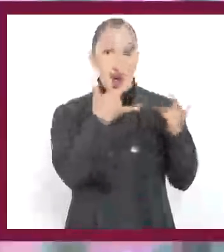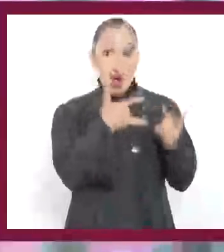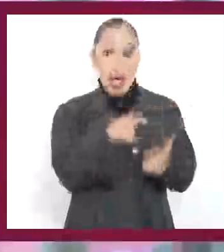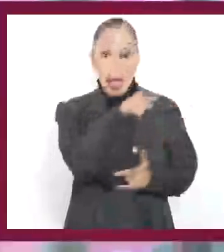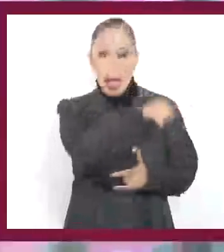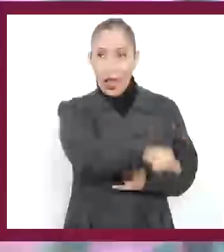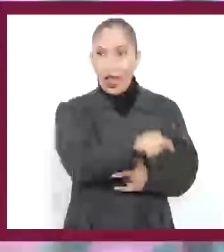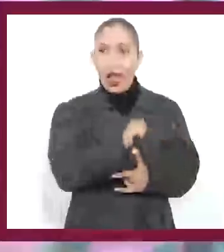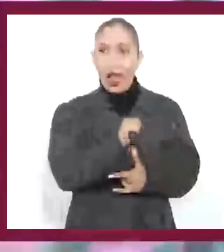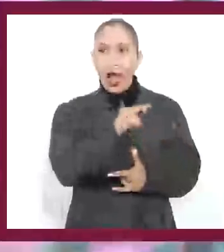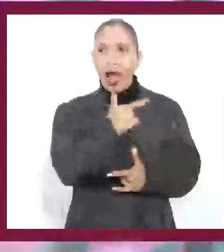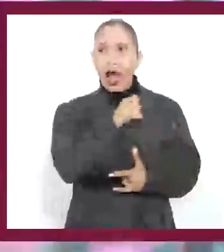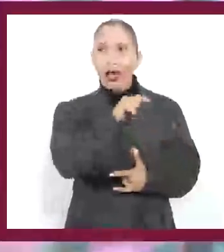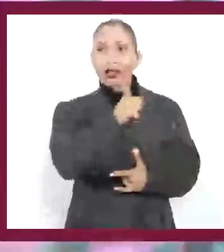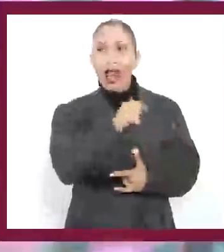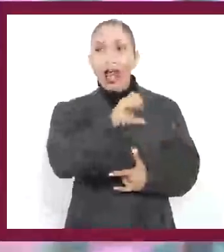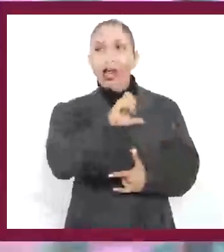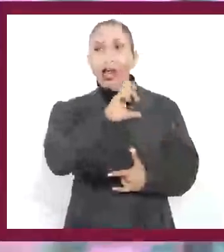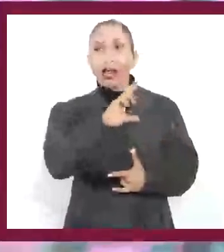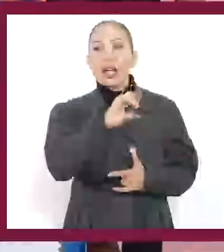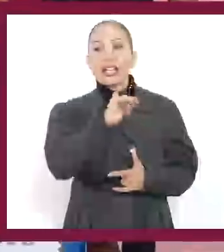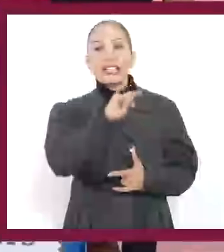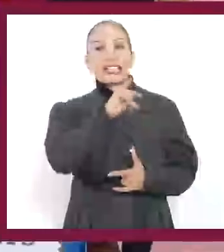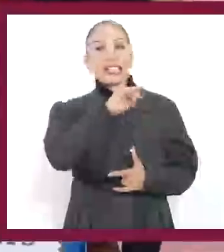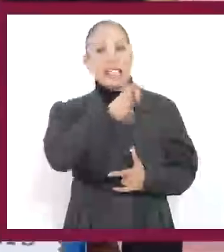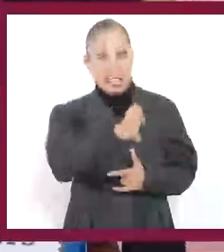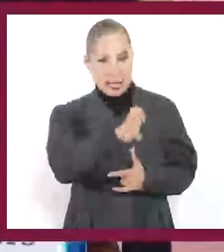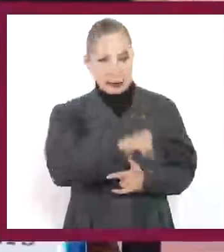es Agatha Christie.